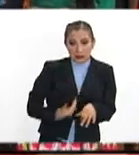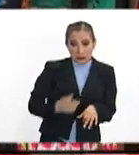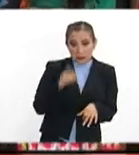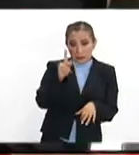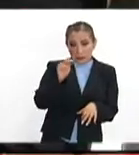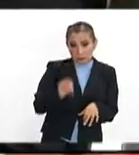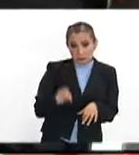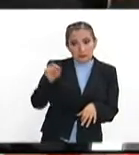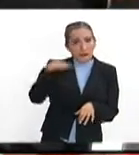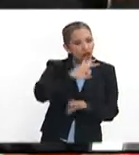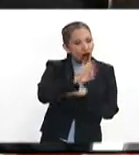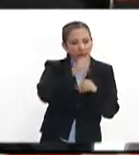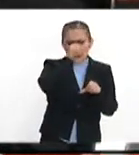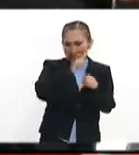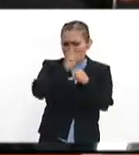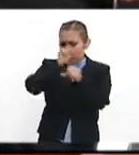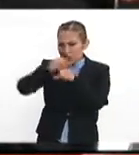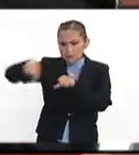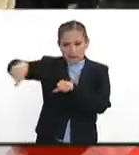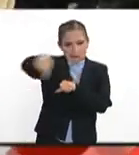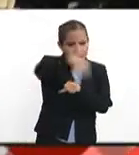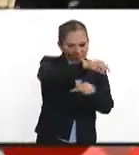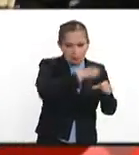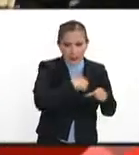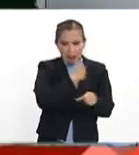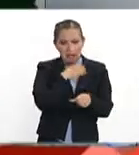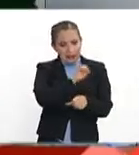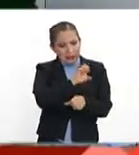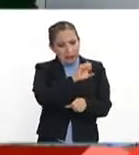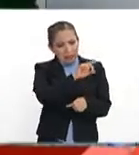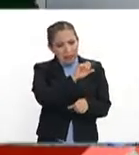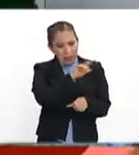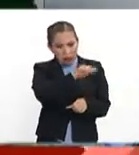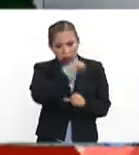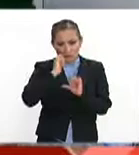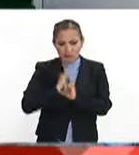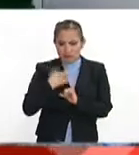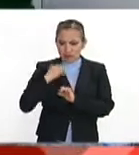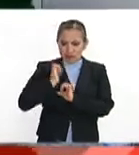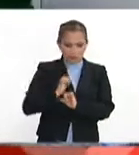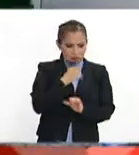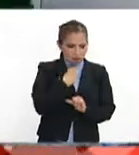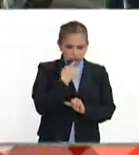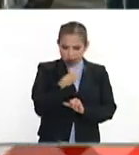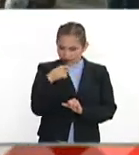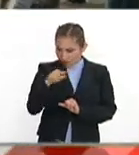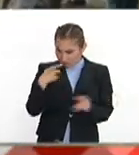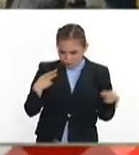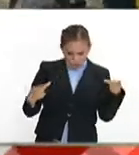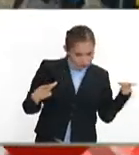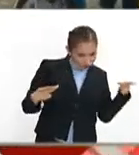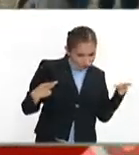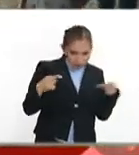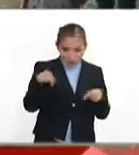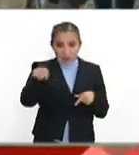y estamos todas las secretarías trabajando, la Secretaría de Desarrollo Social quien comanda todas estas acciones,